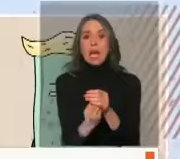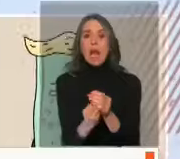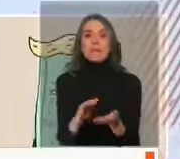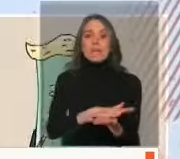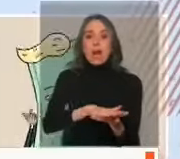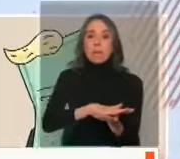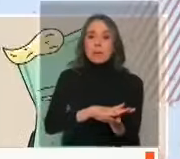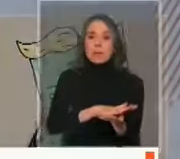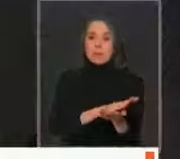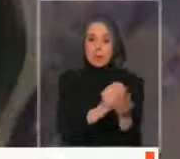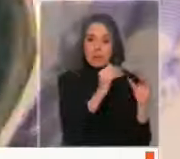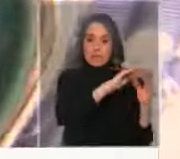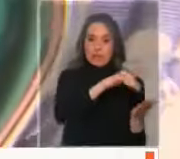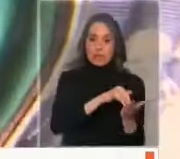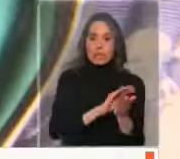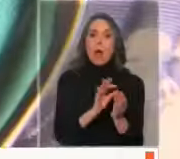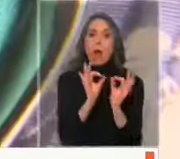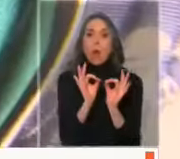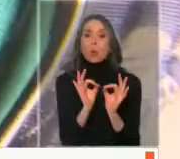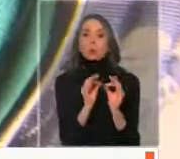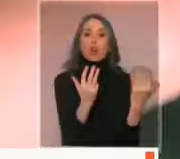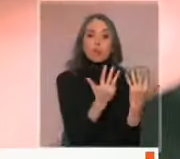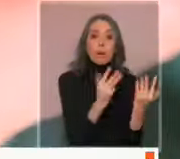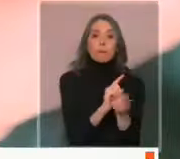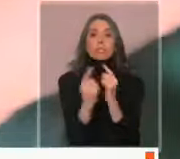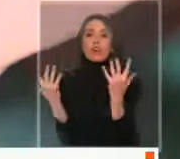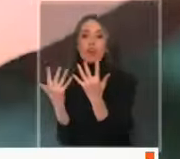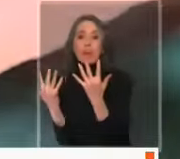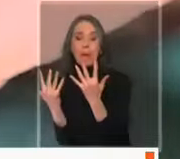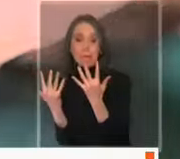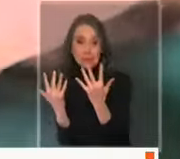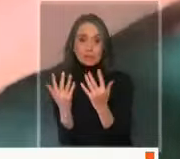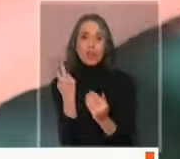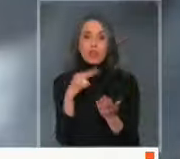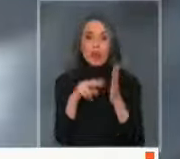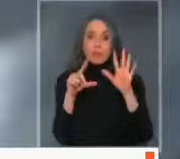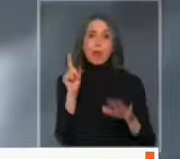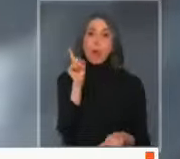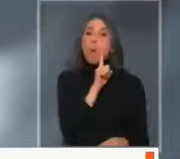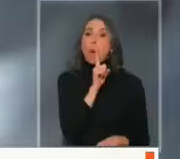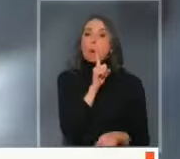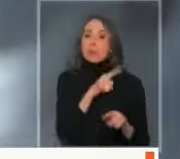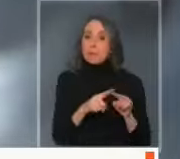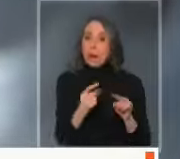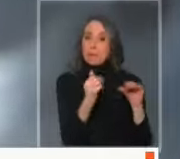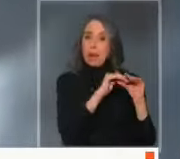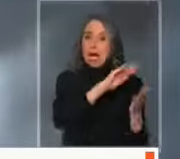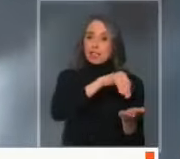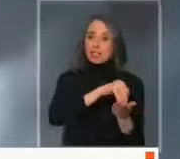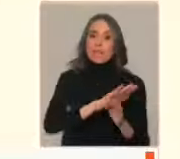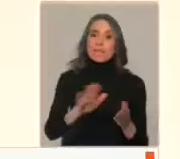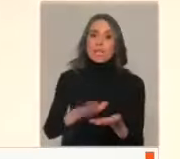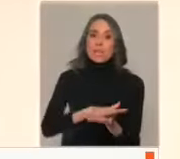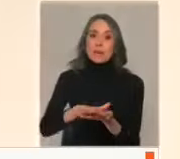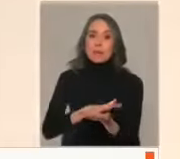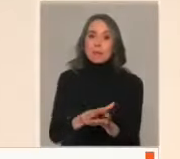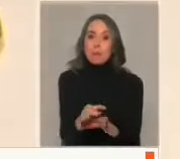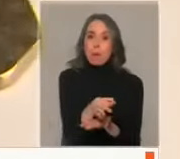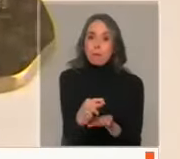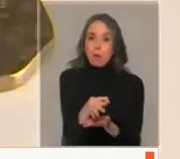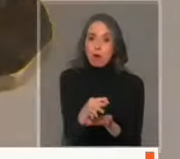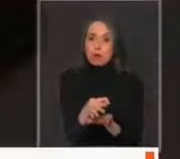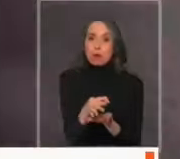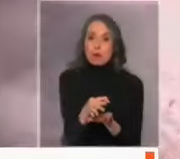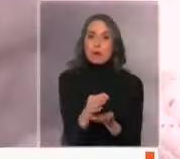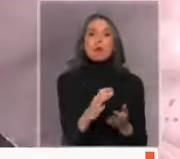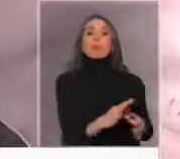dando paso al redondeo. En 2017 fue la última vez que el Banco Central decidió dejar de emitir una moneda. Las